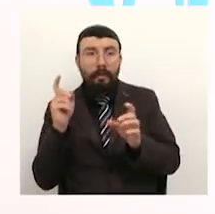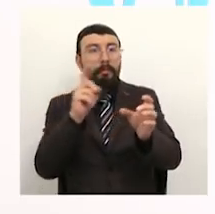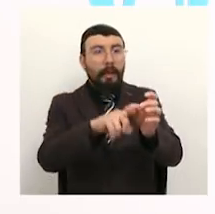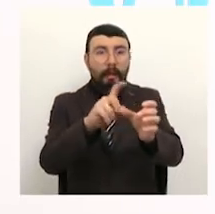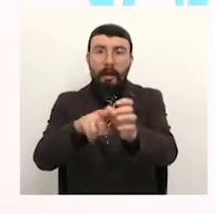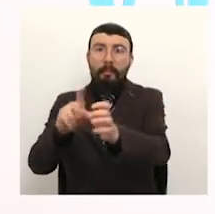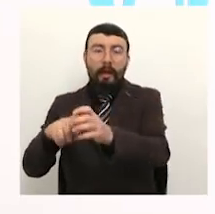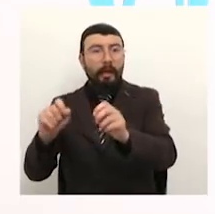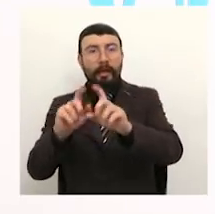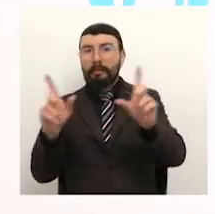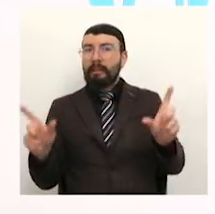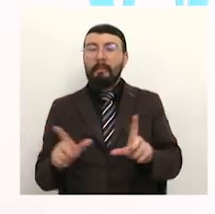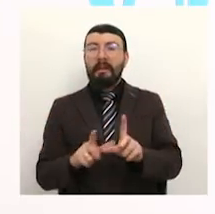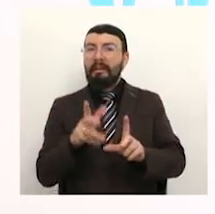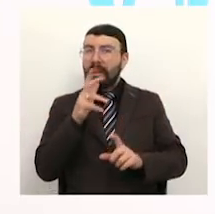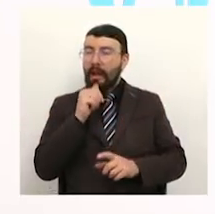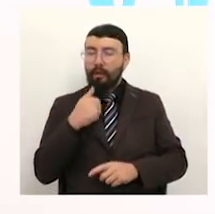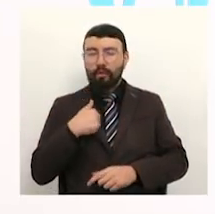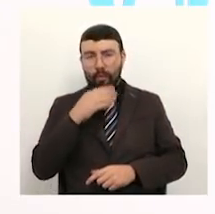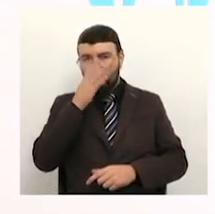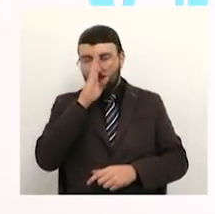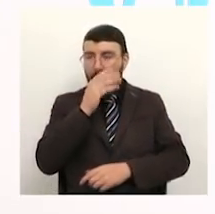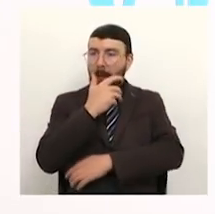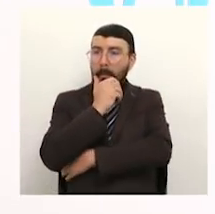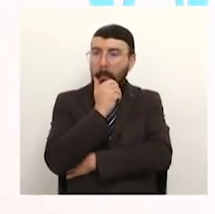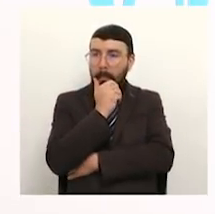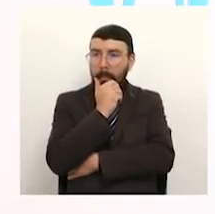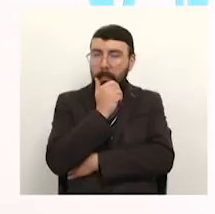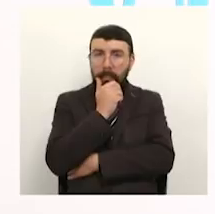qué una duda